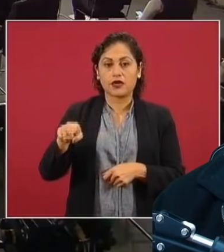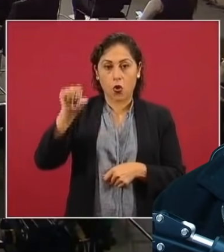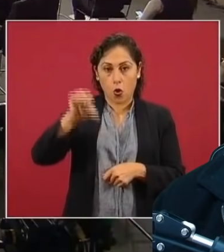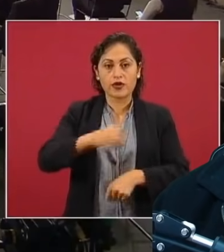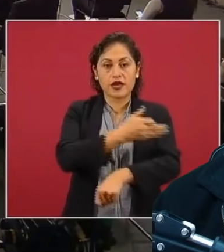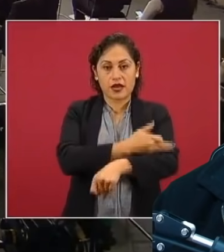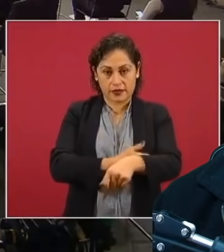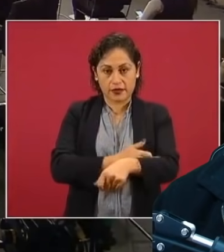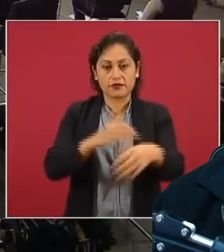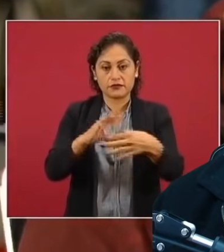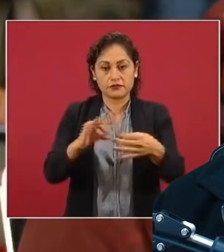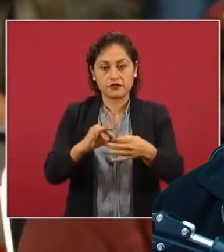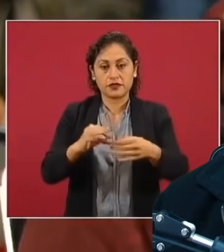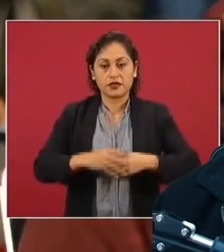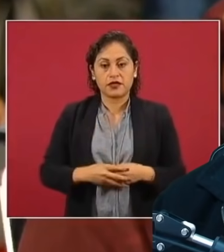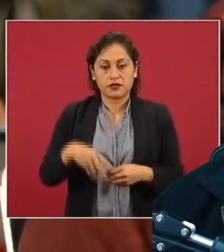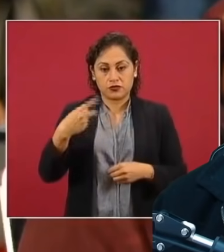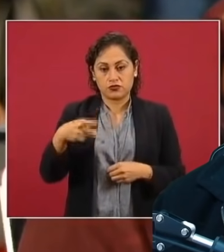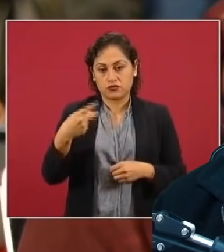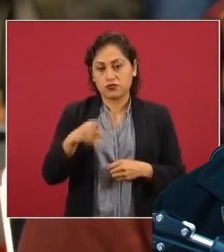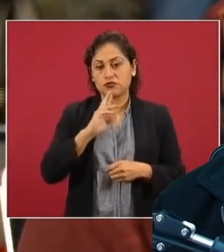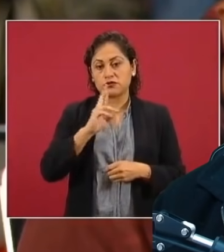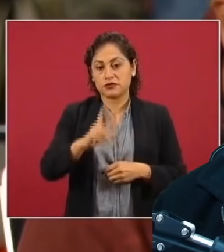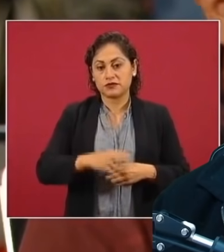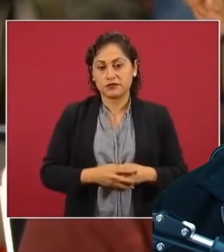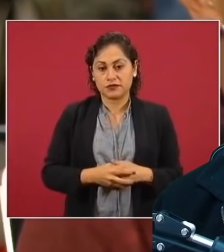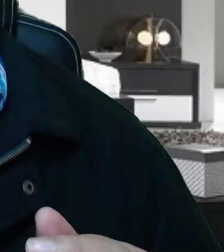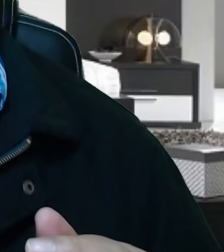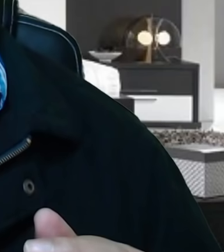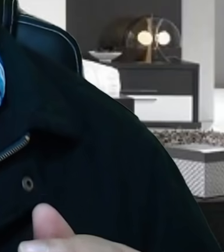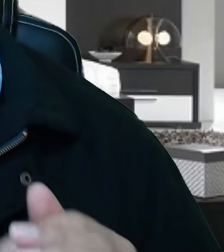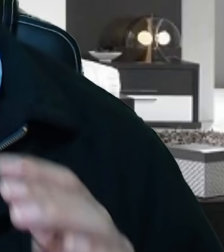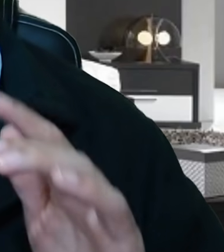¿no?, responder sobre eso, básicamente.